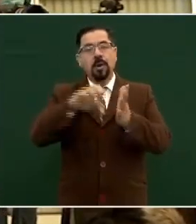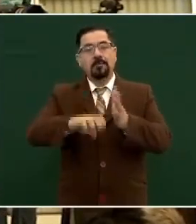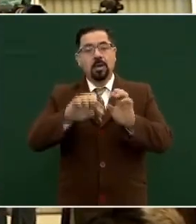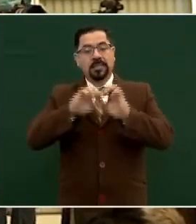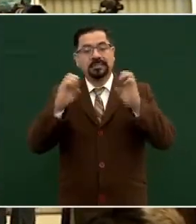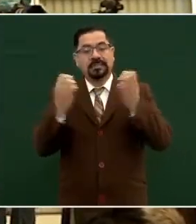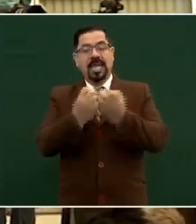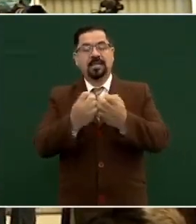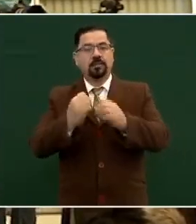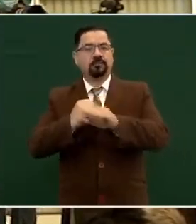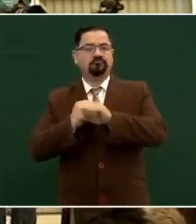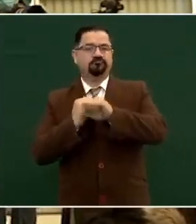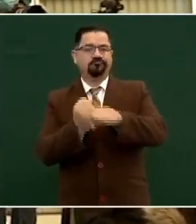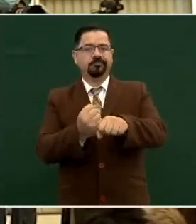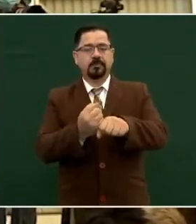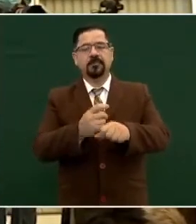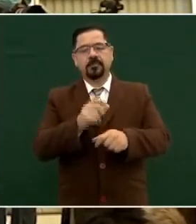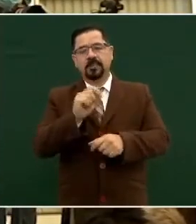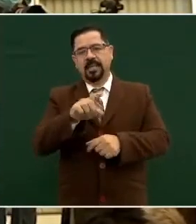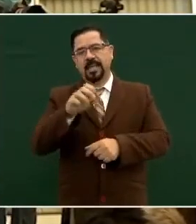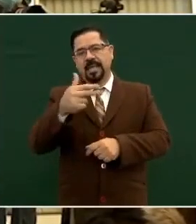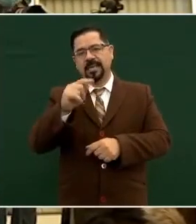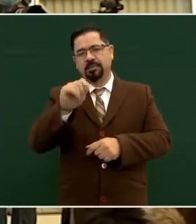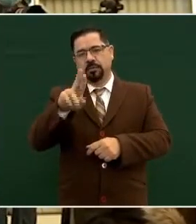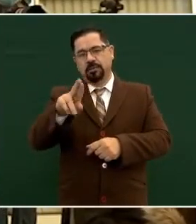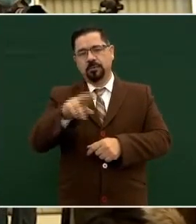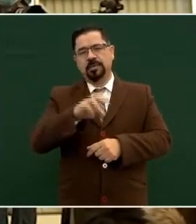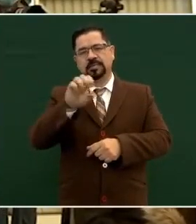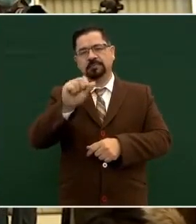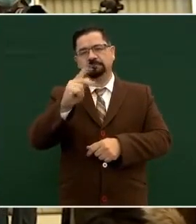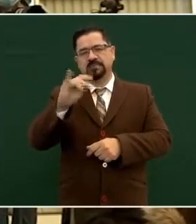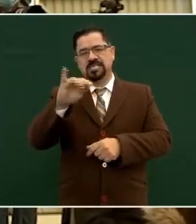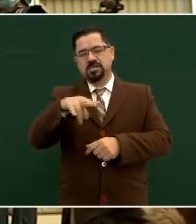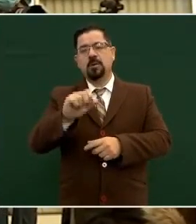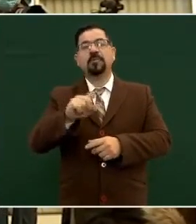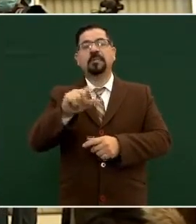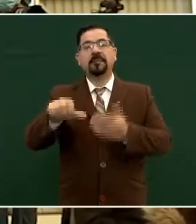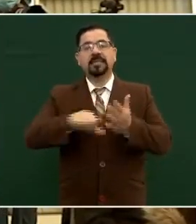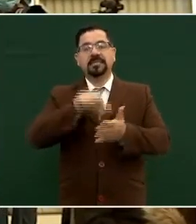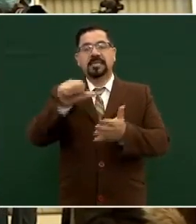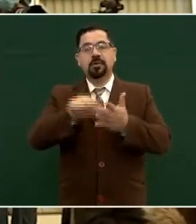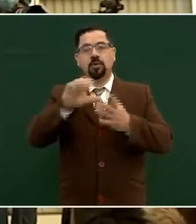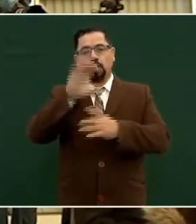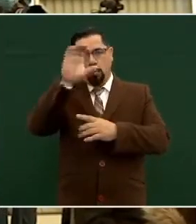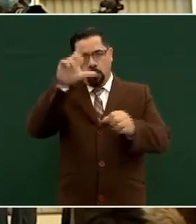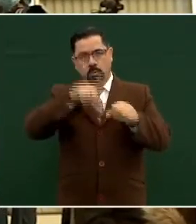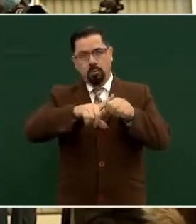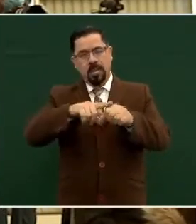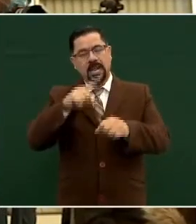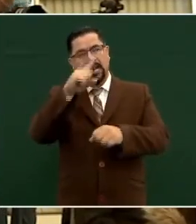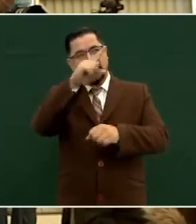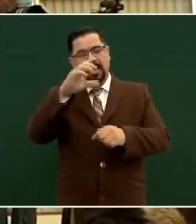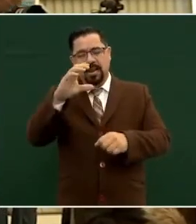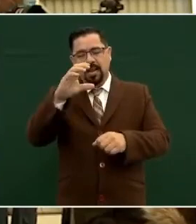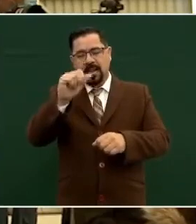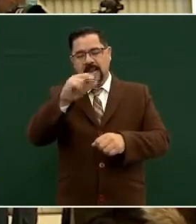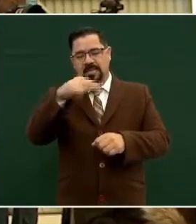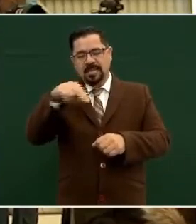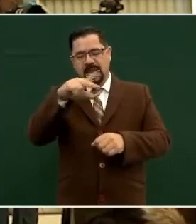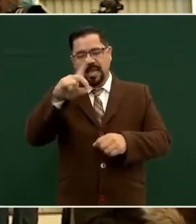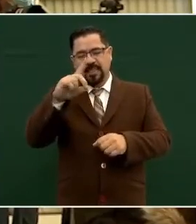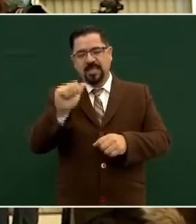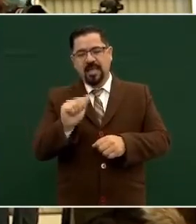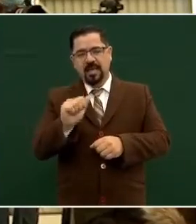se va a entregar en esta visita, también en el Centro Cultural de la Cañada de los Negros, lo cual es muy importante. Sin embargo, en las colonias